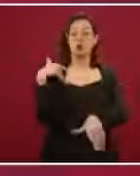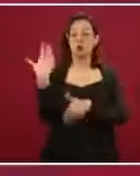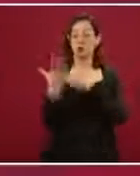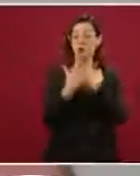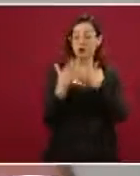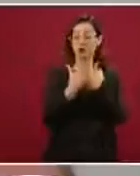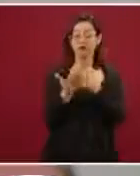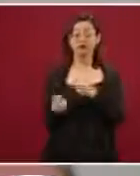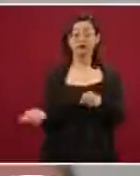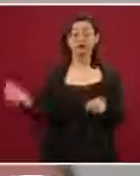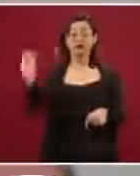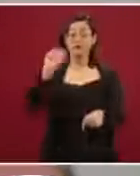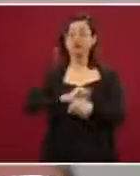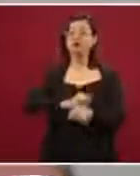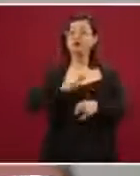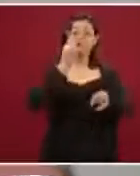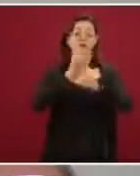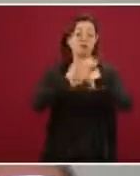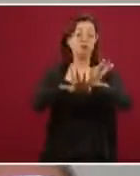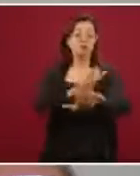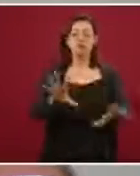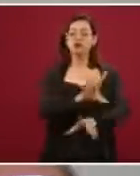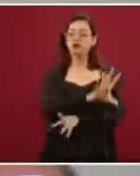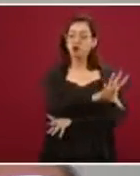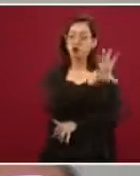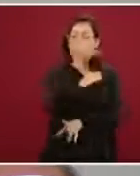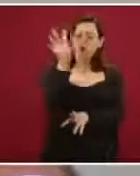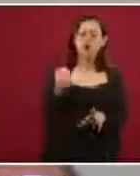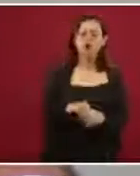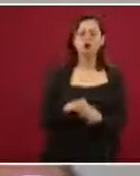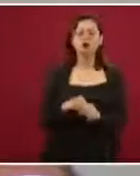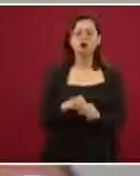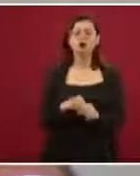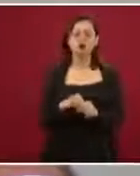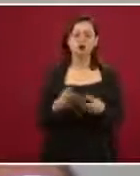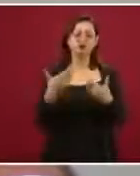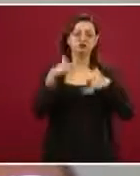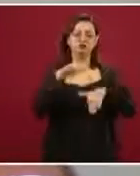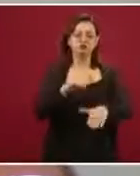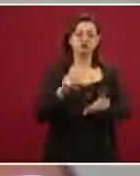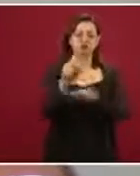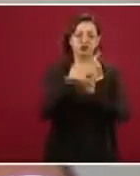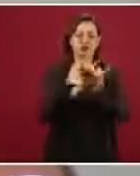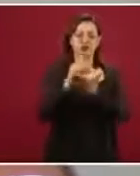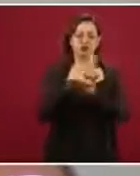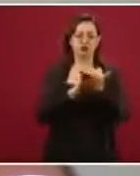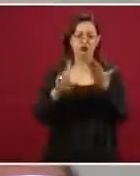informe de todo lo que se está haciendo en esta materia, aquí con ustedes.